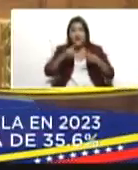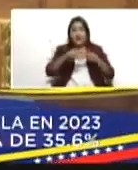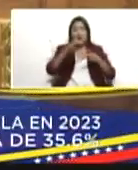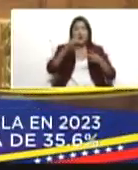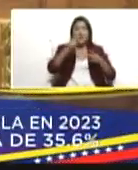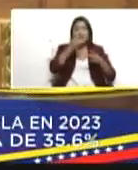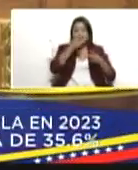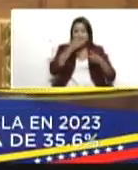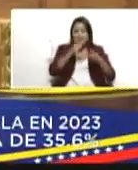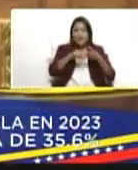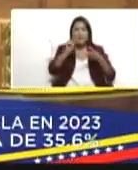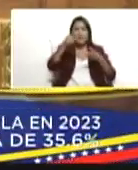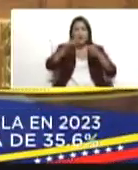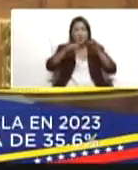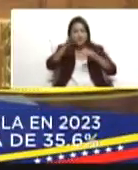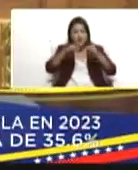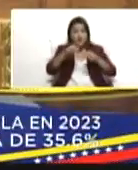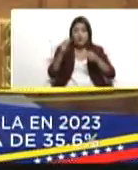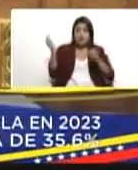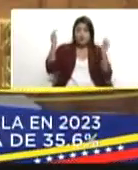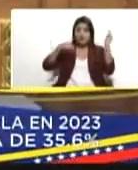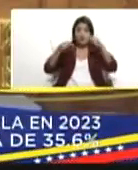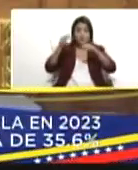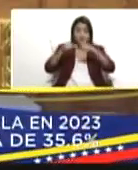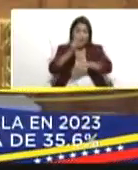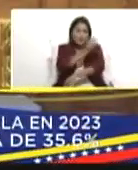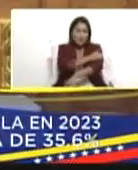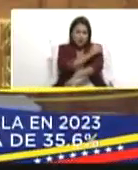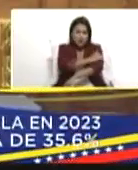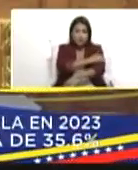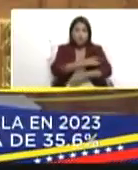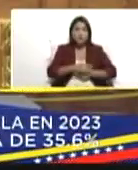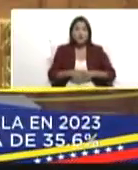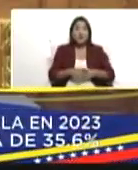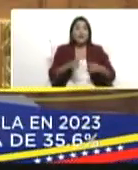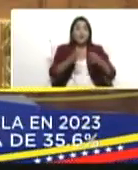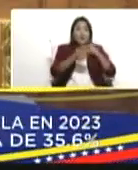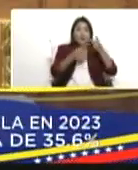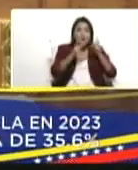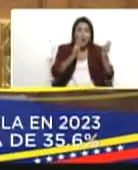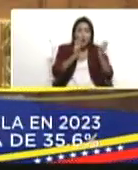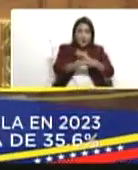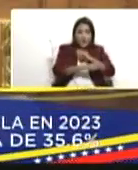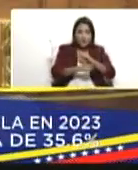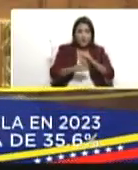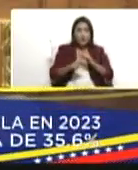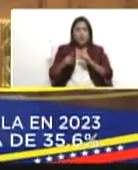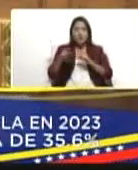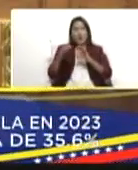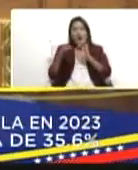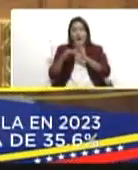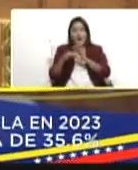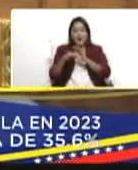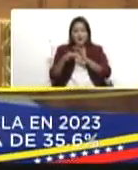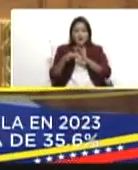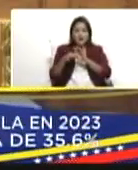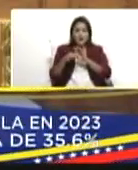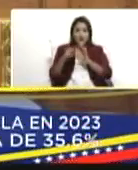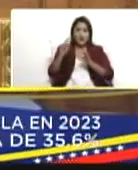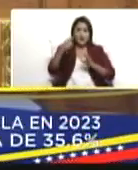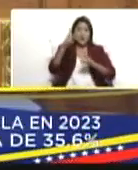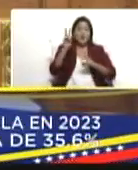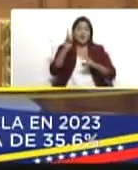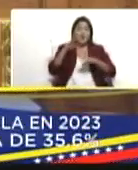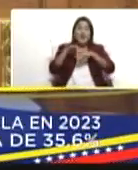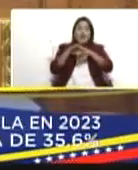primero justicia presentes aquí eh cambiemos Alianza primero Venezuela